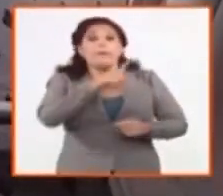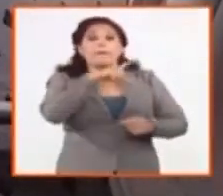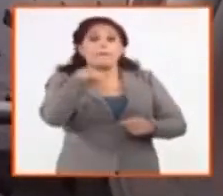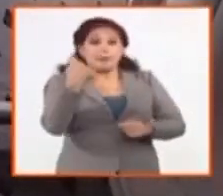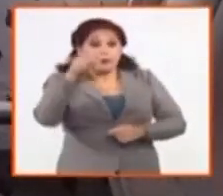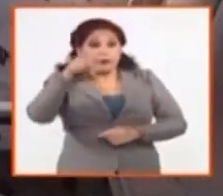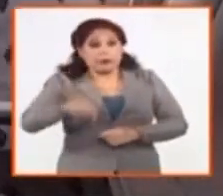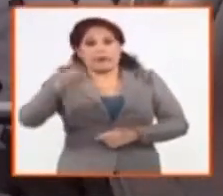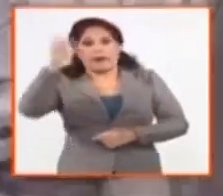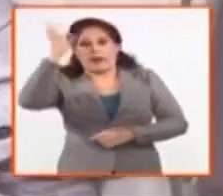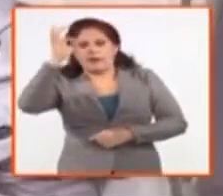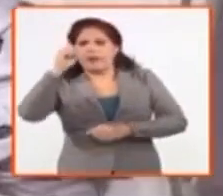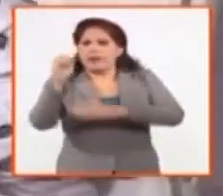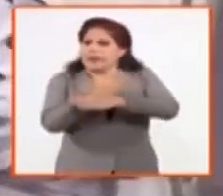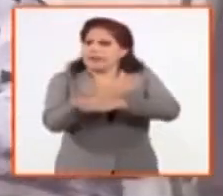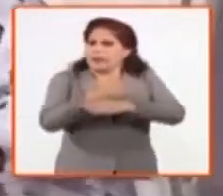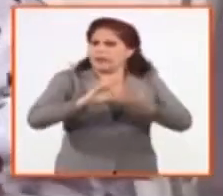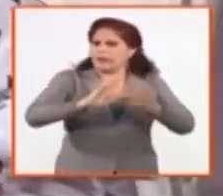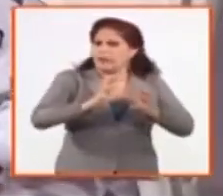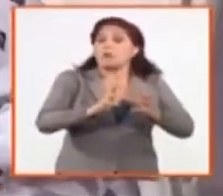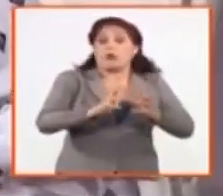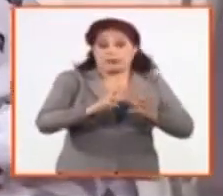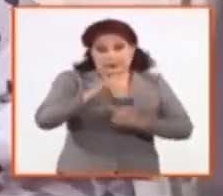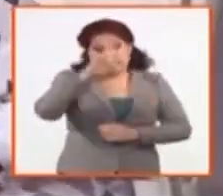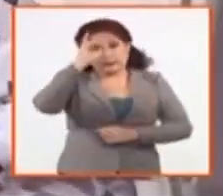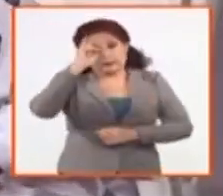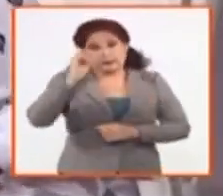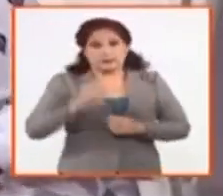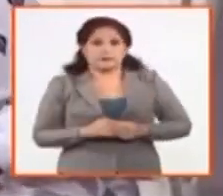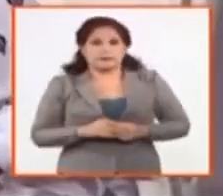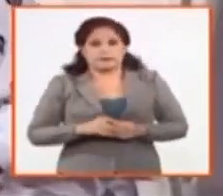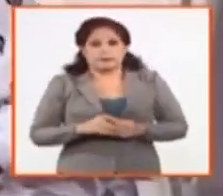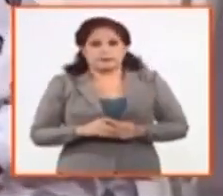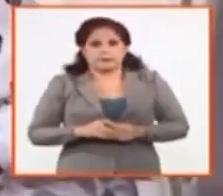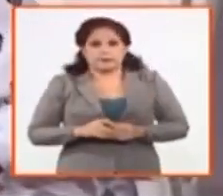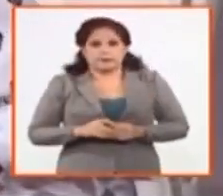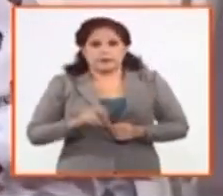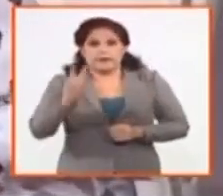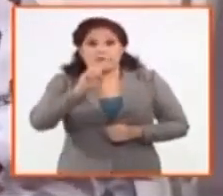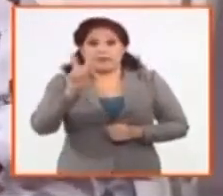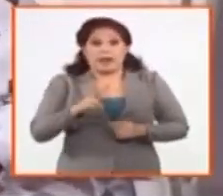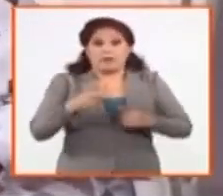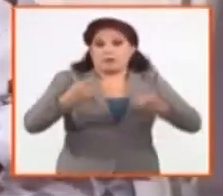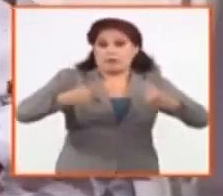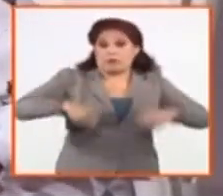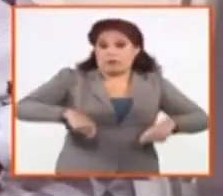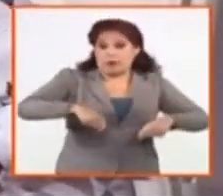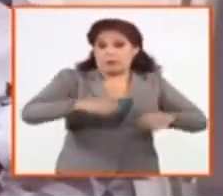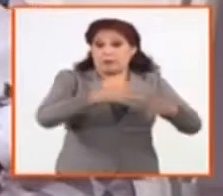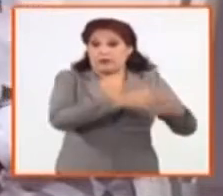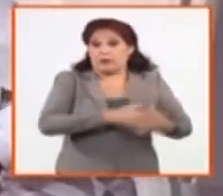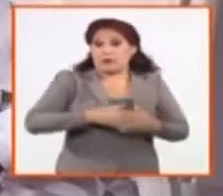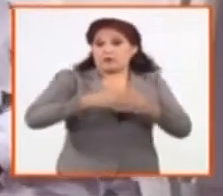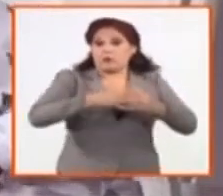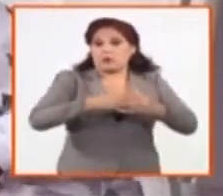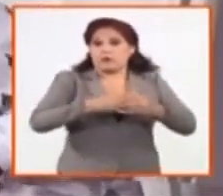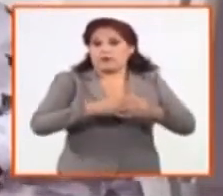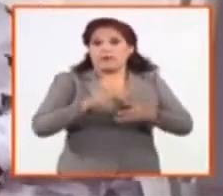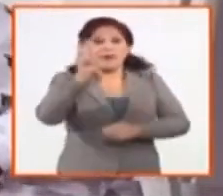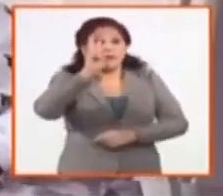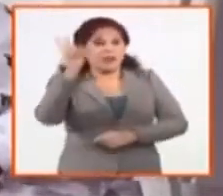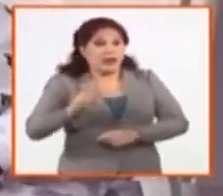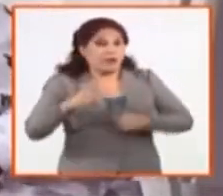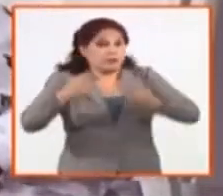diferencias sustanciales. Cuando tú dices se fueron precipitadamente, se fueron huyendo. De Vietnam se fueron